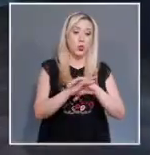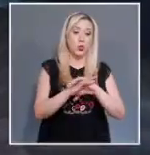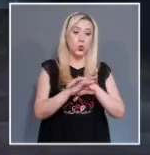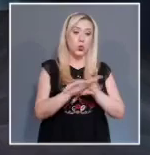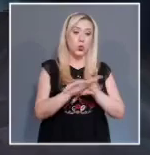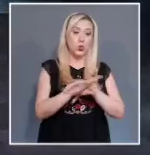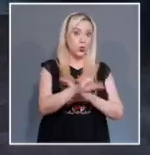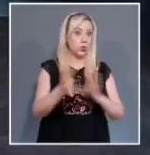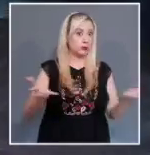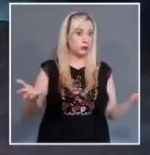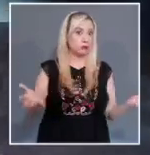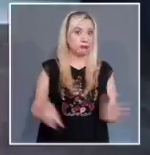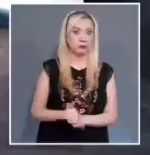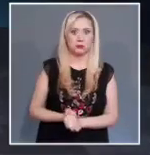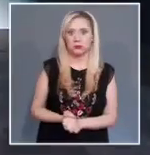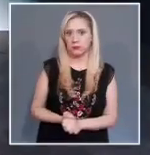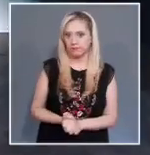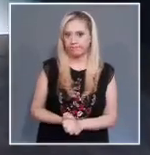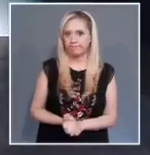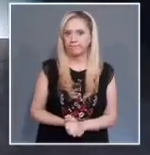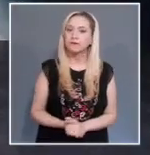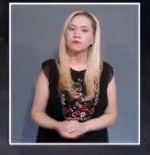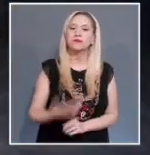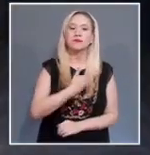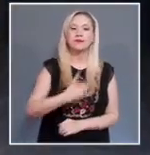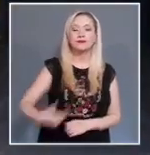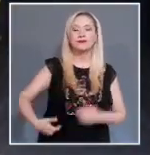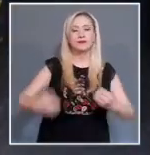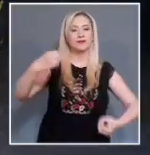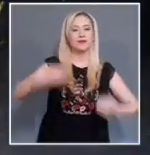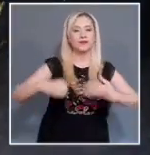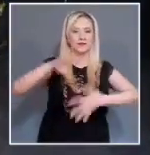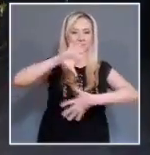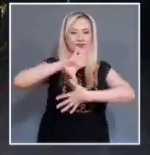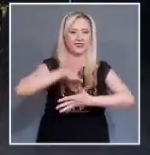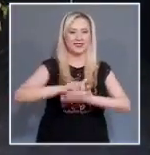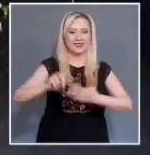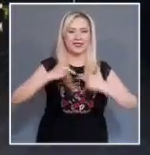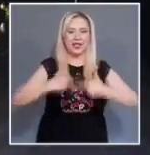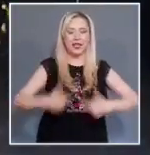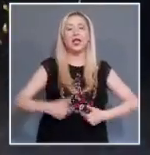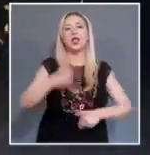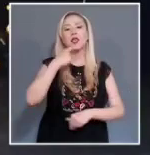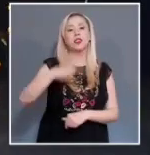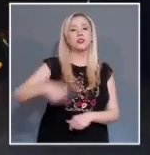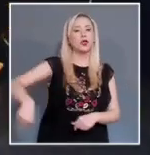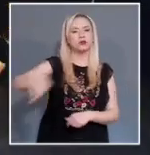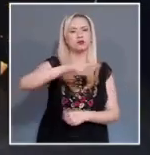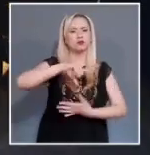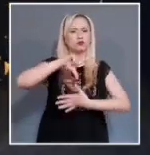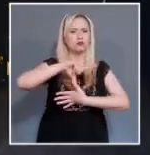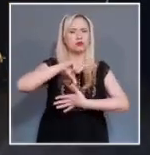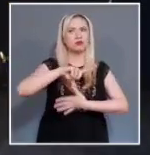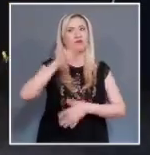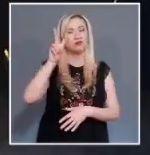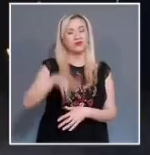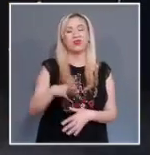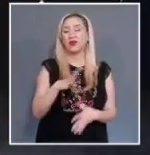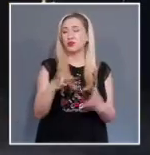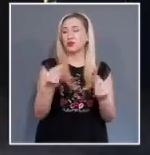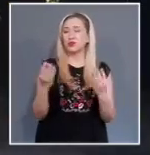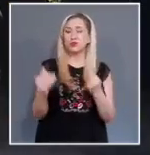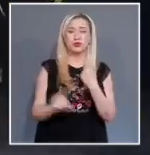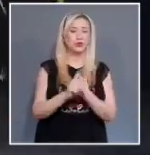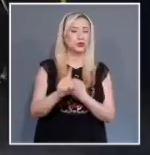El presidente de la Corte Interamericana de Derechos Humanos reconoció que los países de la región enfrentan diversos desafíos